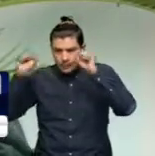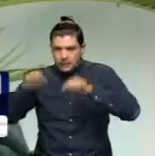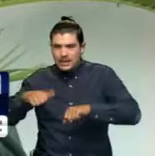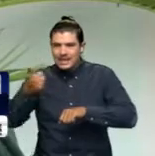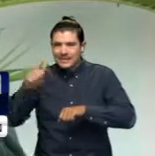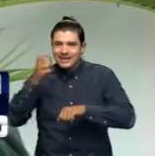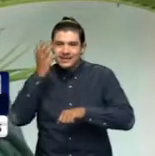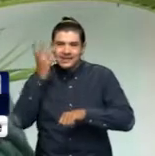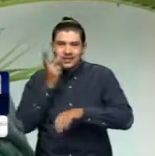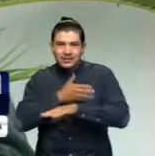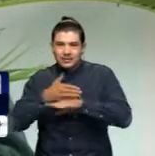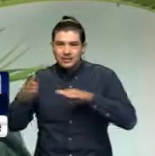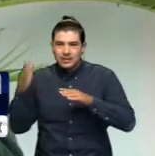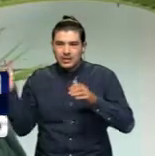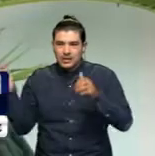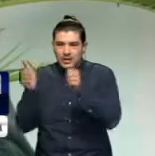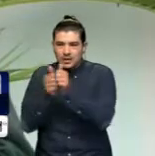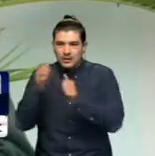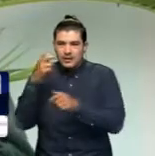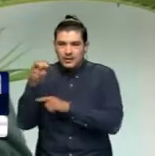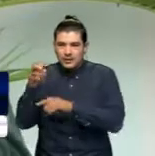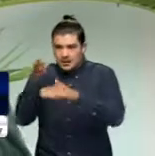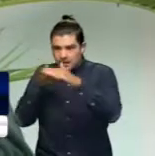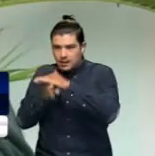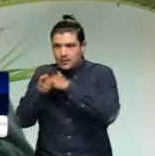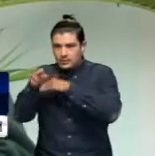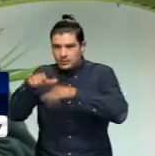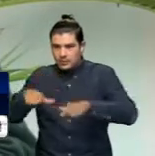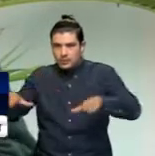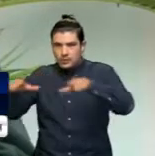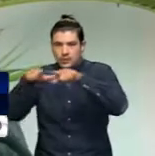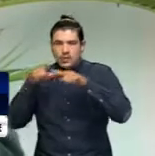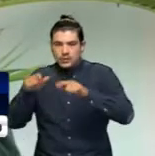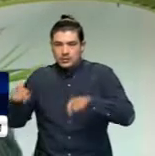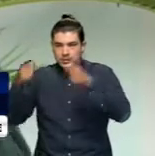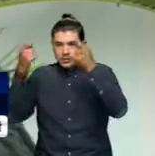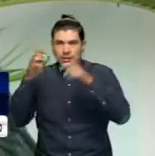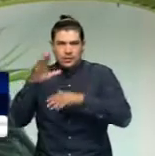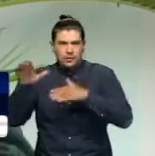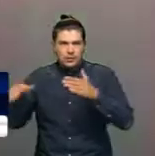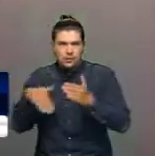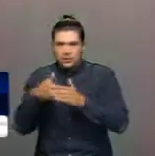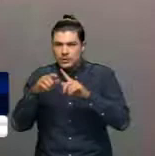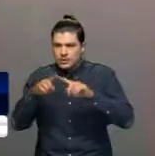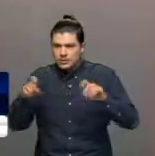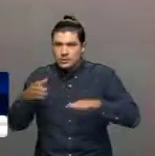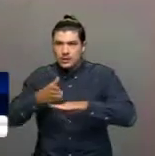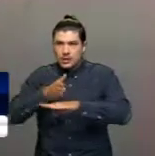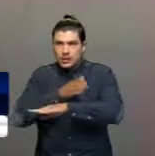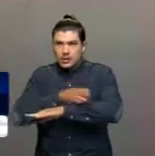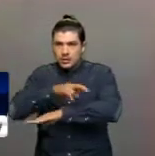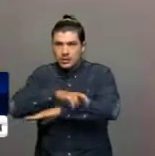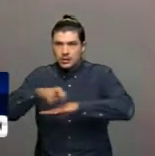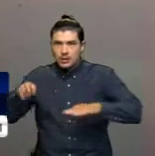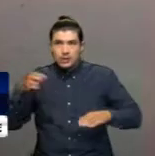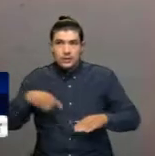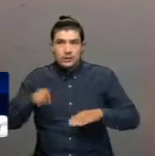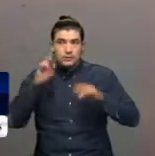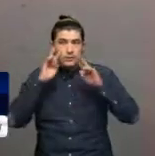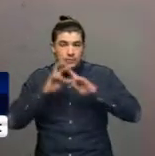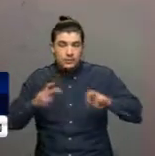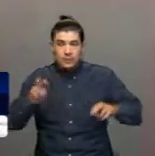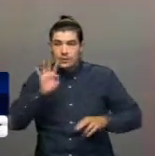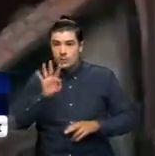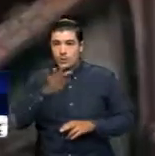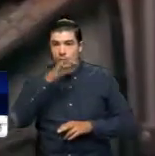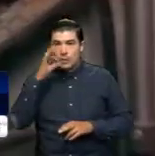días después junto con la fiscalía a allanar un lugar en donde se recuperaron todos los elementos según la investigación judicial los cuatro